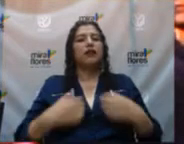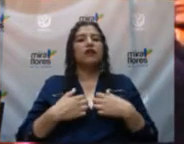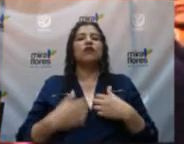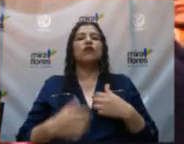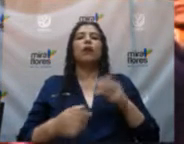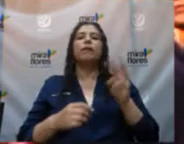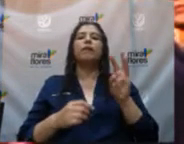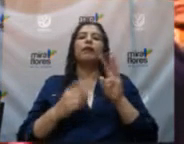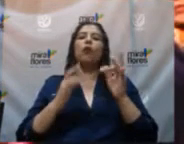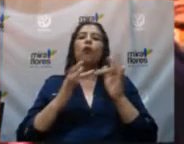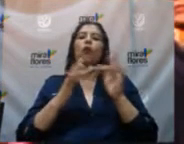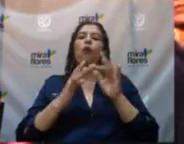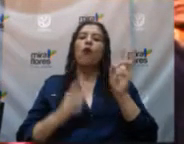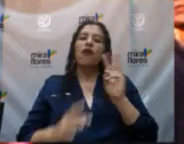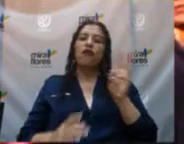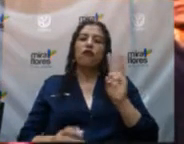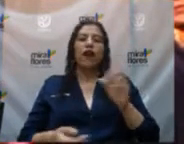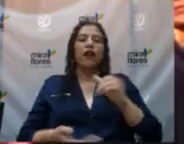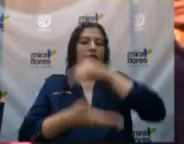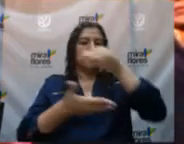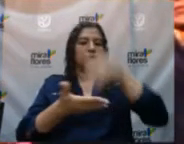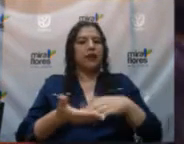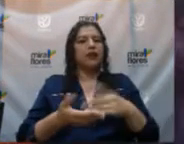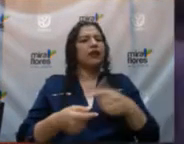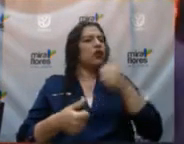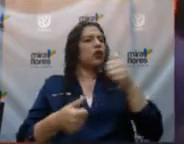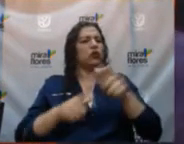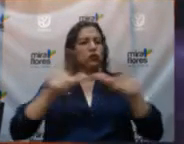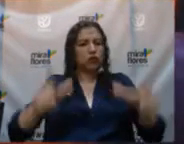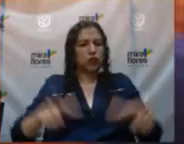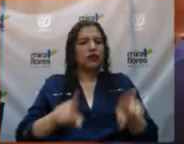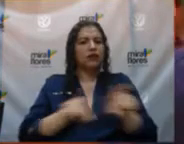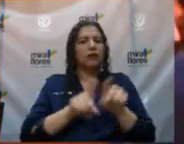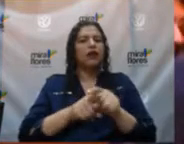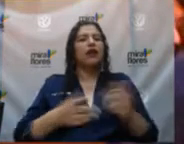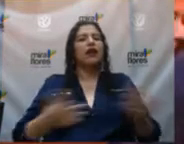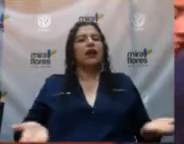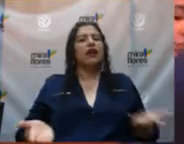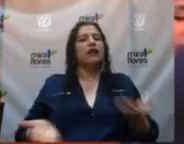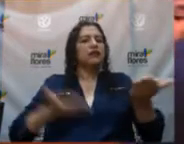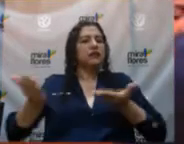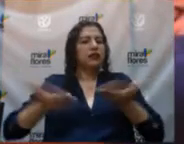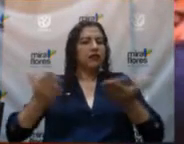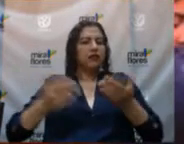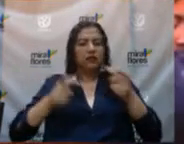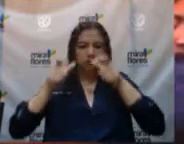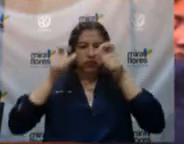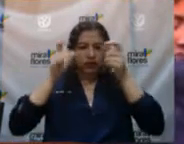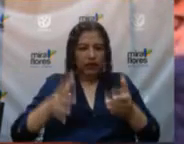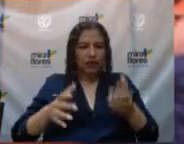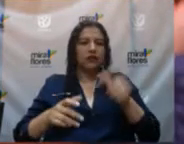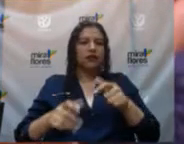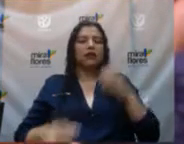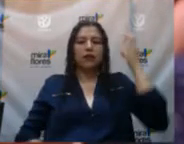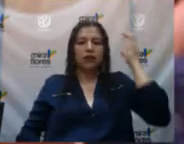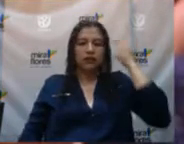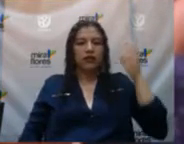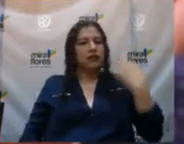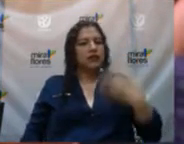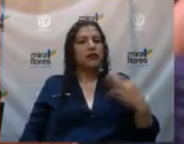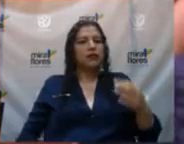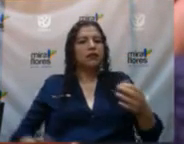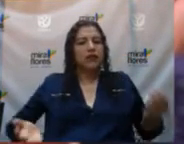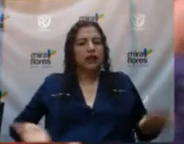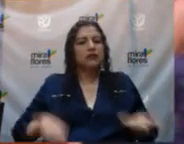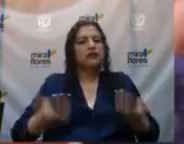el Parque Central y otros puntos, y así el desempeño del servicio de serenazgo de la zona está dispuesto siempre